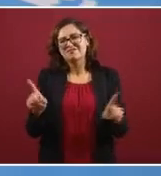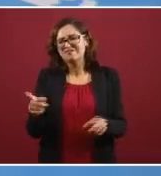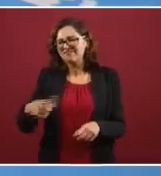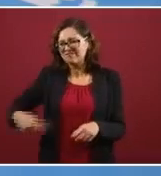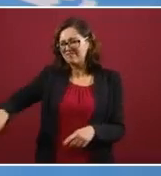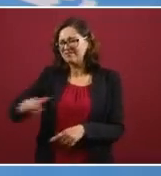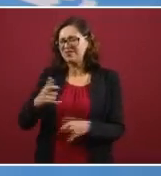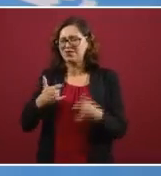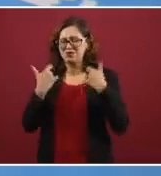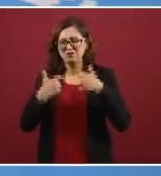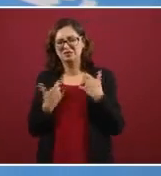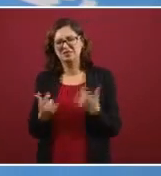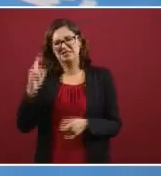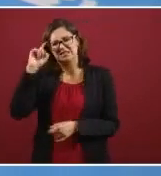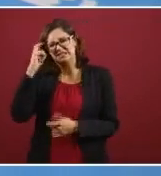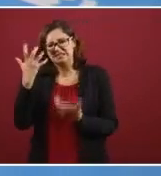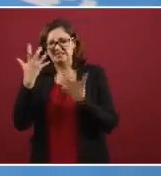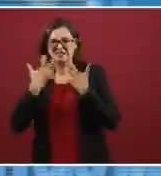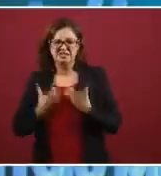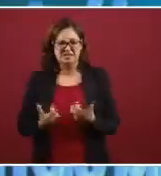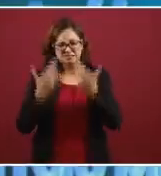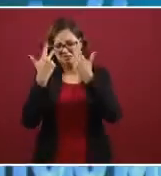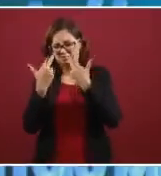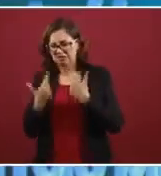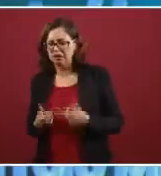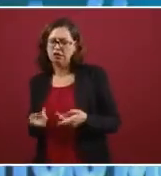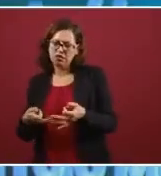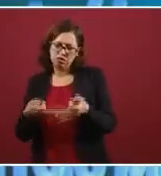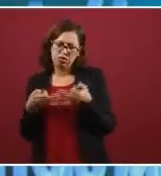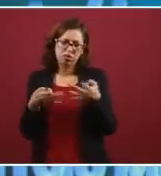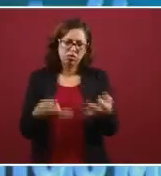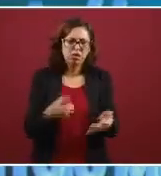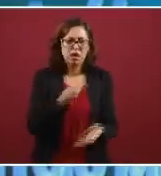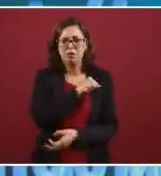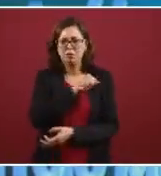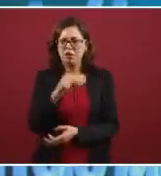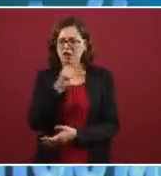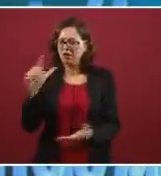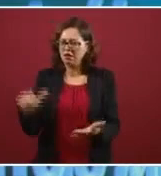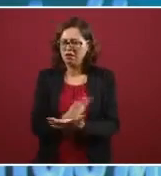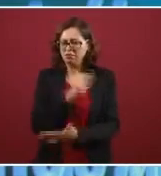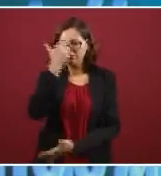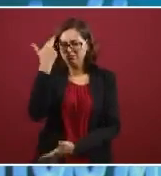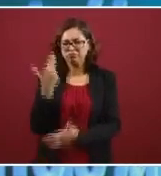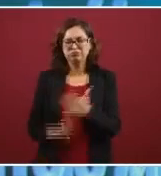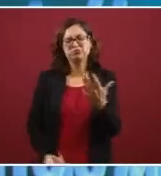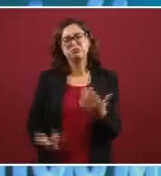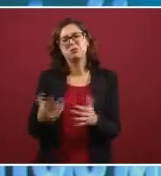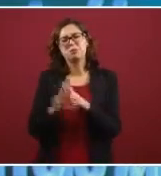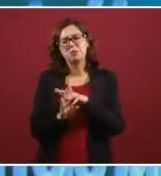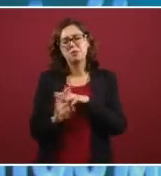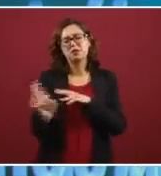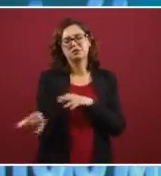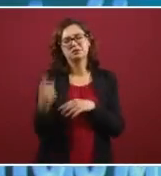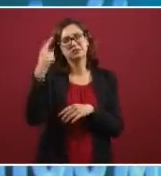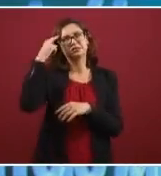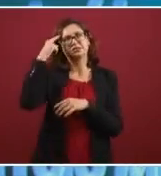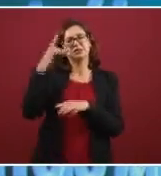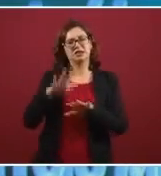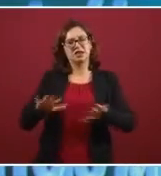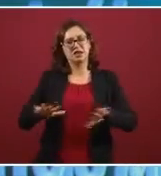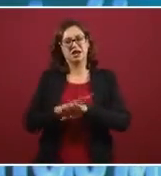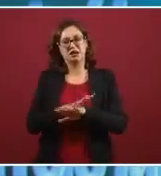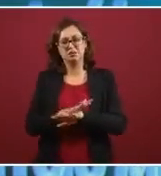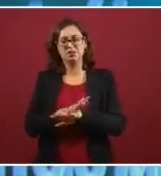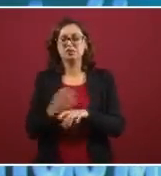vulnerabilidad de los jóvenes ante la seducción del delito, la ilegalidad y la migración. Necesitamos apoyar la